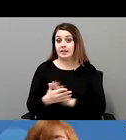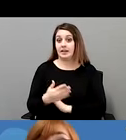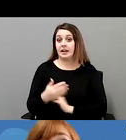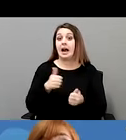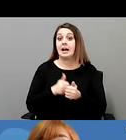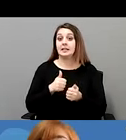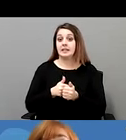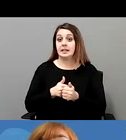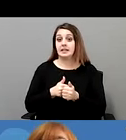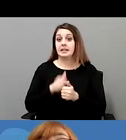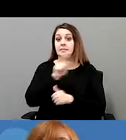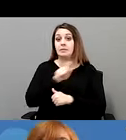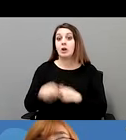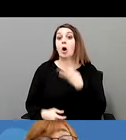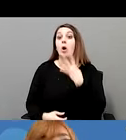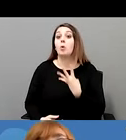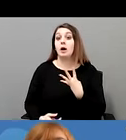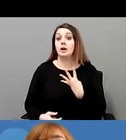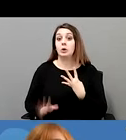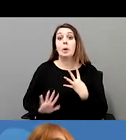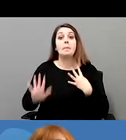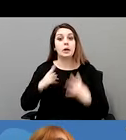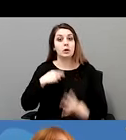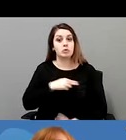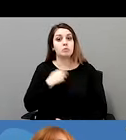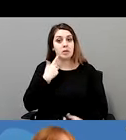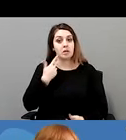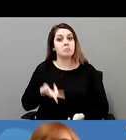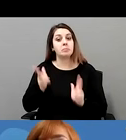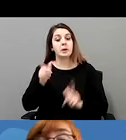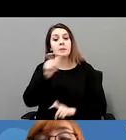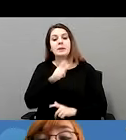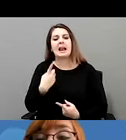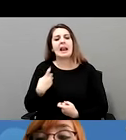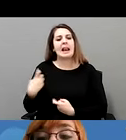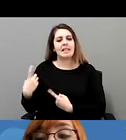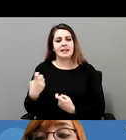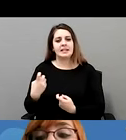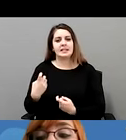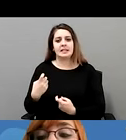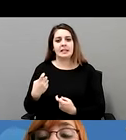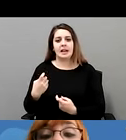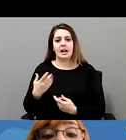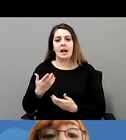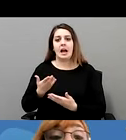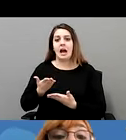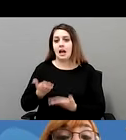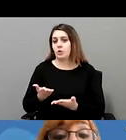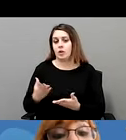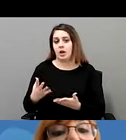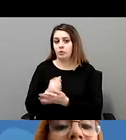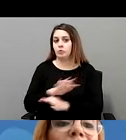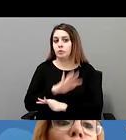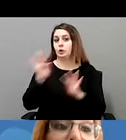asistentes personales, ¿eh? Pero Suecia lo posibilita, ¿eh?, en aquellas personas que necesitan ayuda para todo durante todo el día.